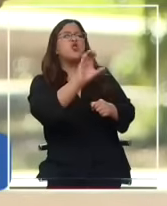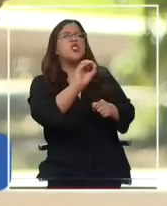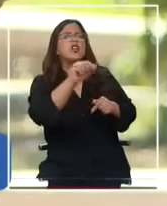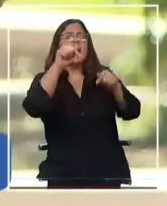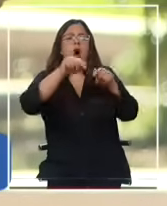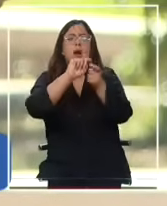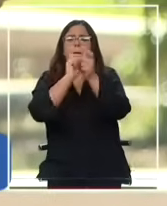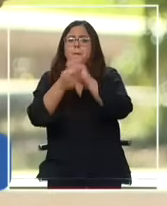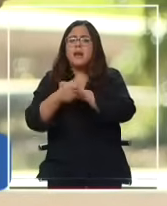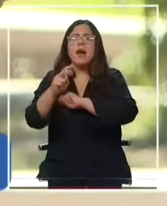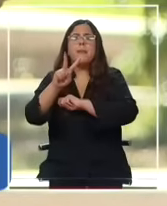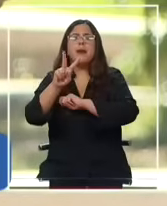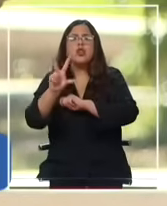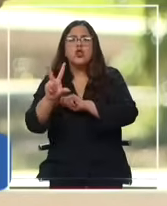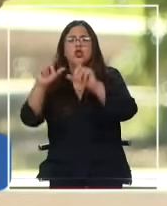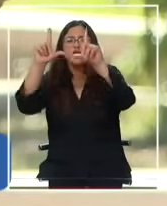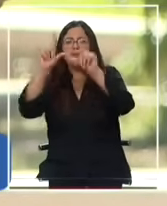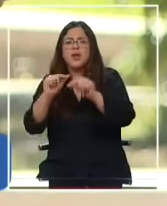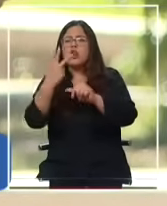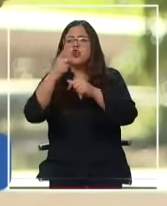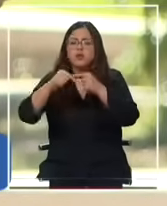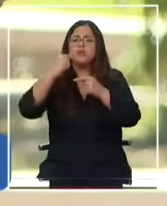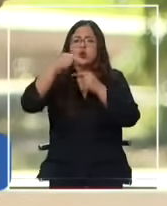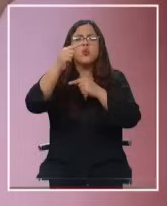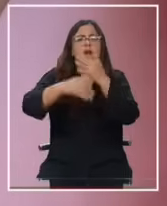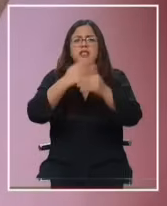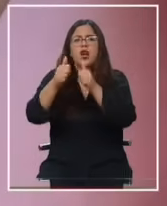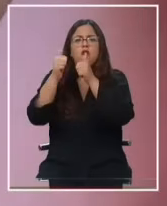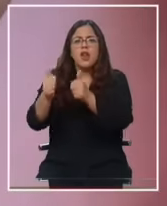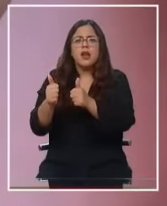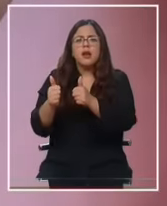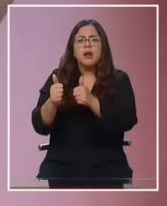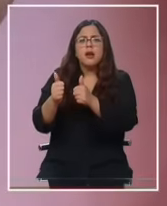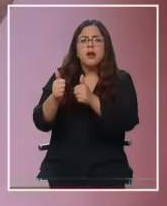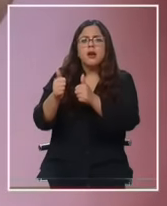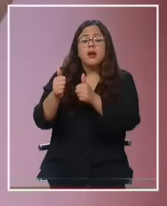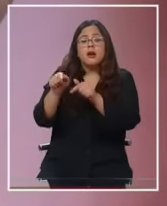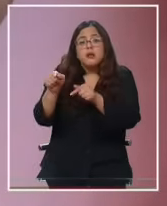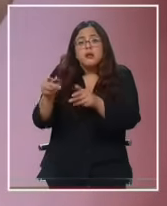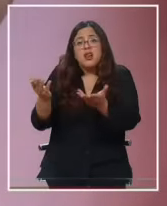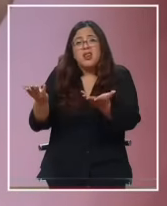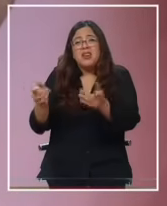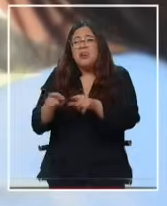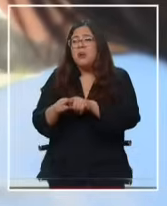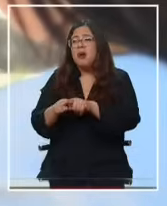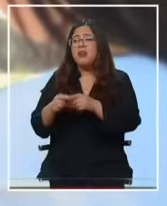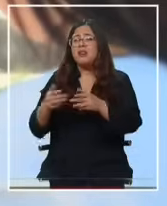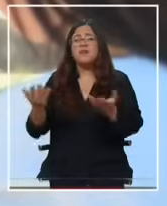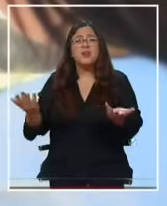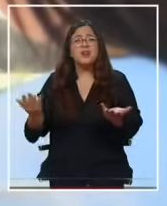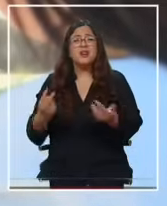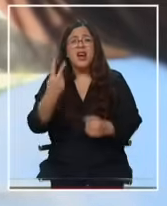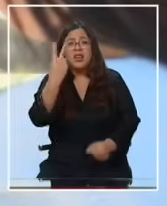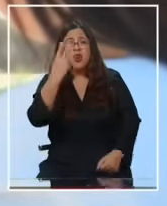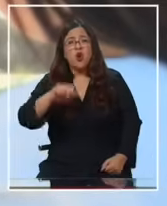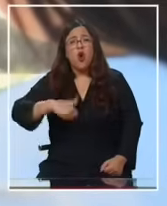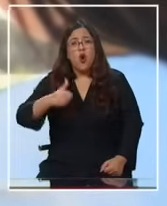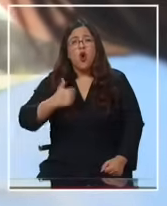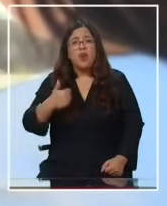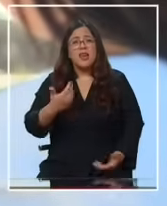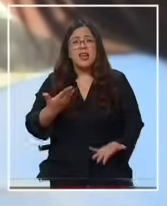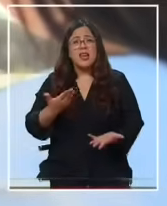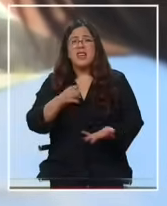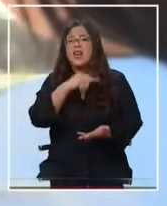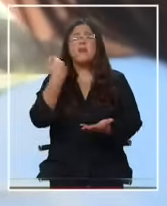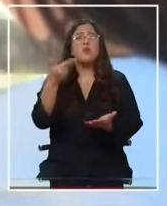estás en 28, menos de la mitad en 8 ciclos. Has avanzado súper bien. Y da lata porque hay dos jóvenes que murieron esperando